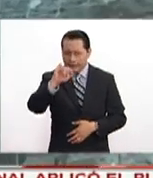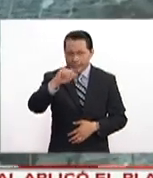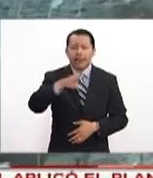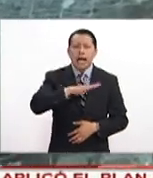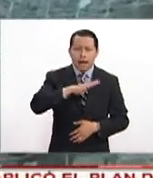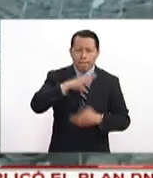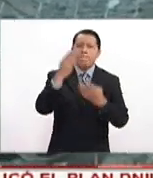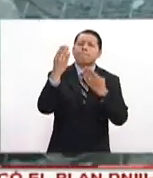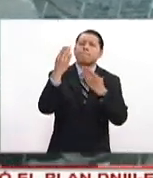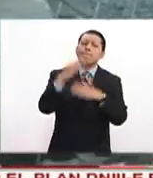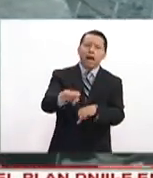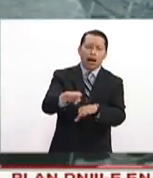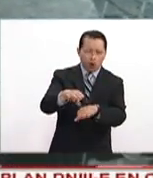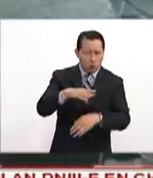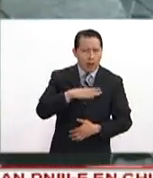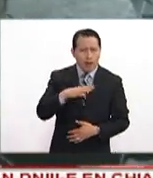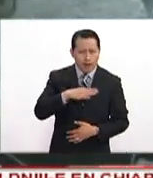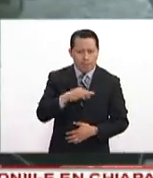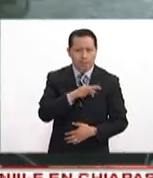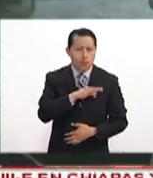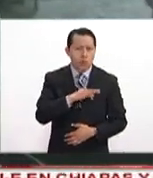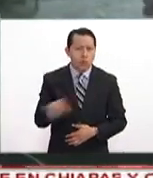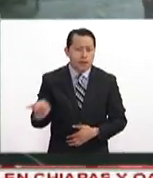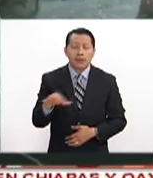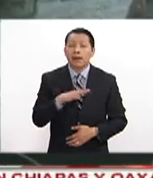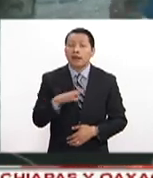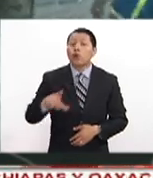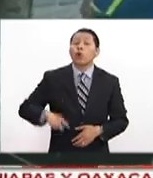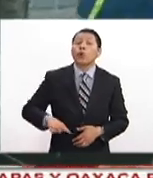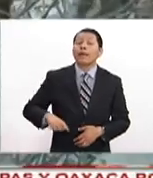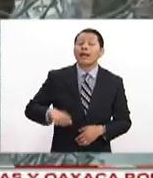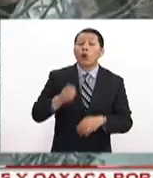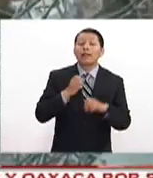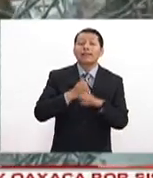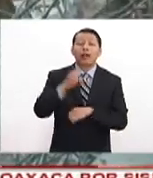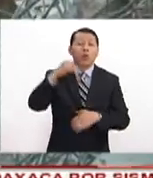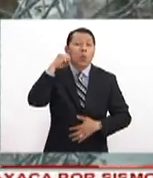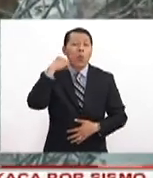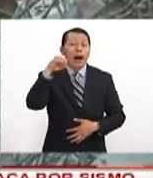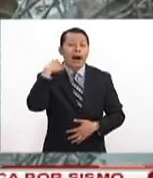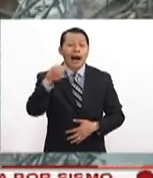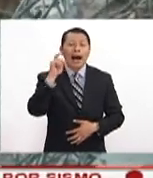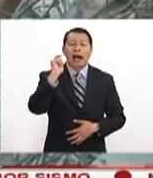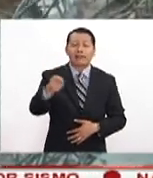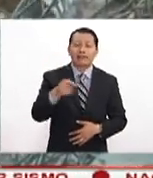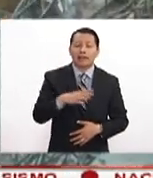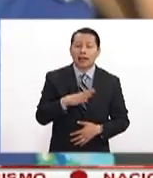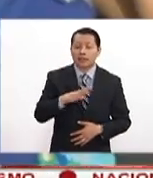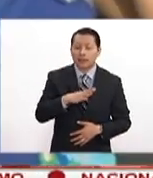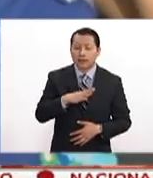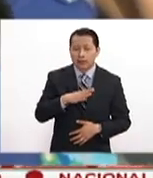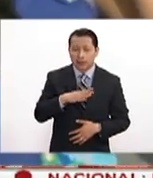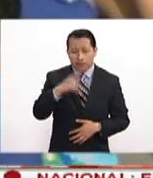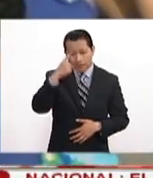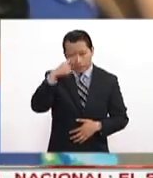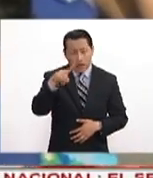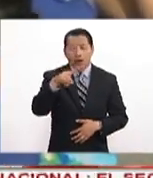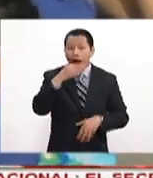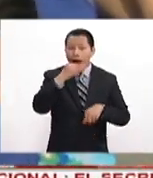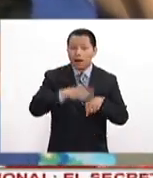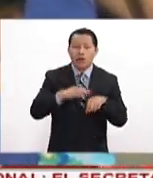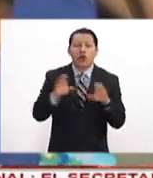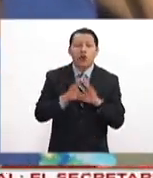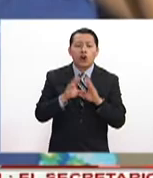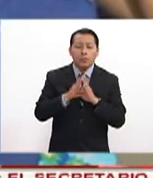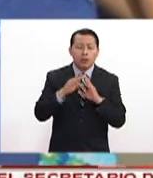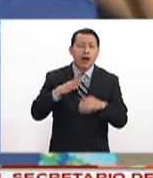cuenta que puso a su disposición el gobierno del estado de Oaxaca, el cual se encuentra para su conocimiento a través de